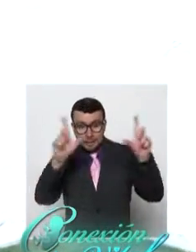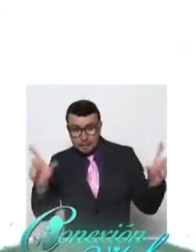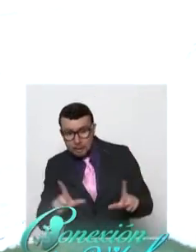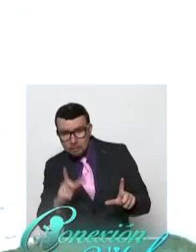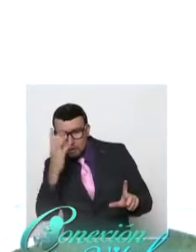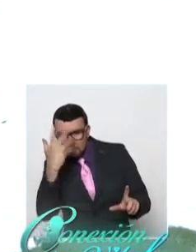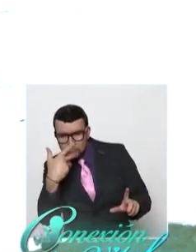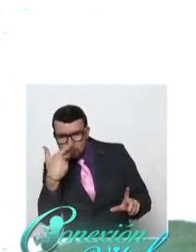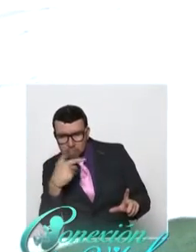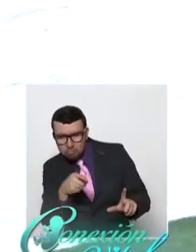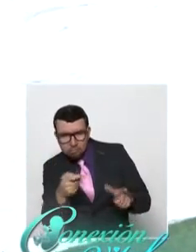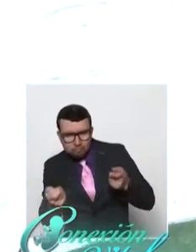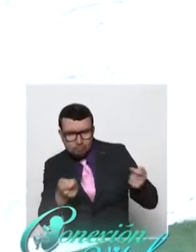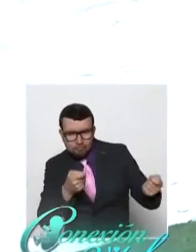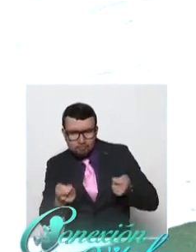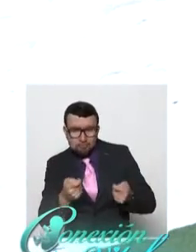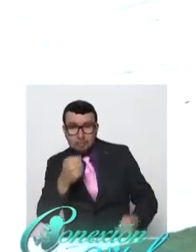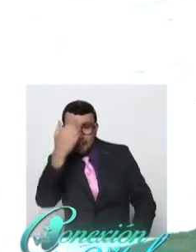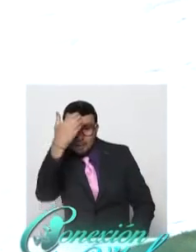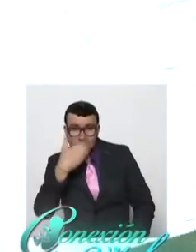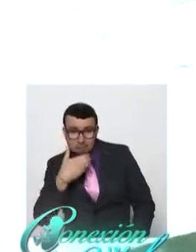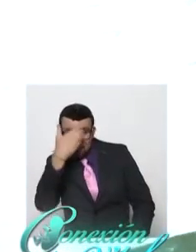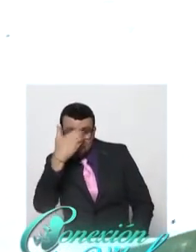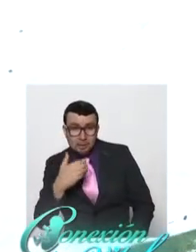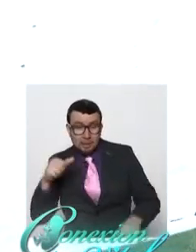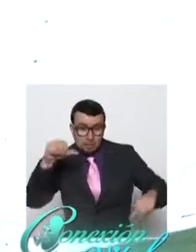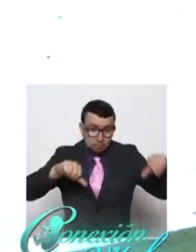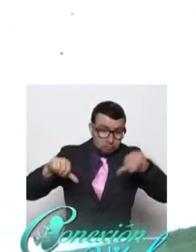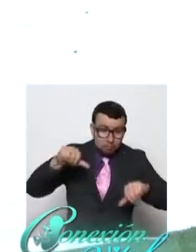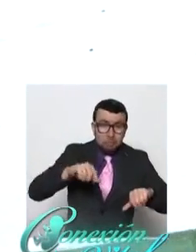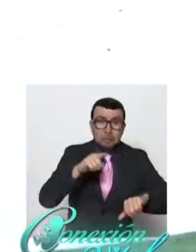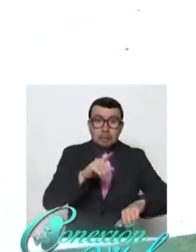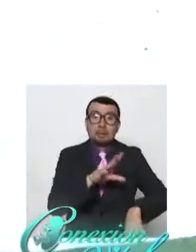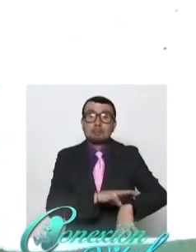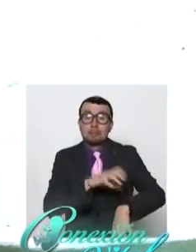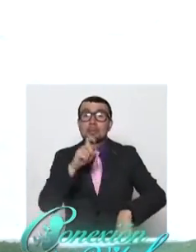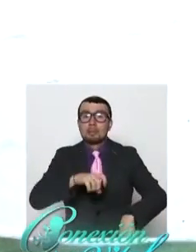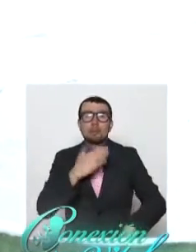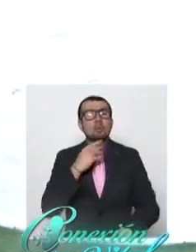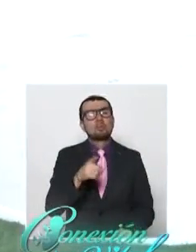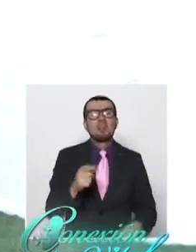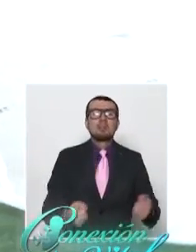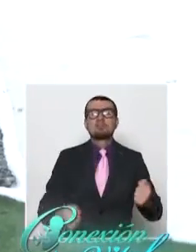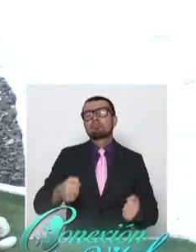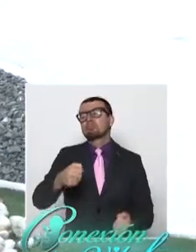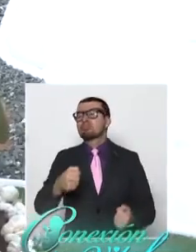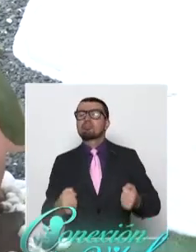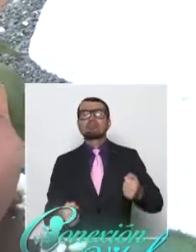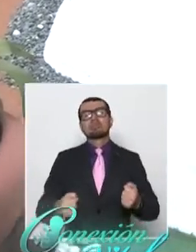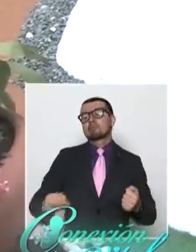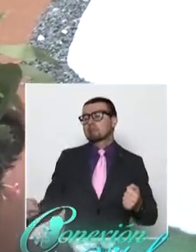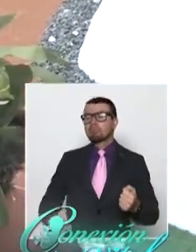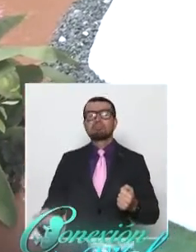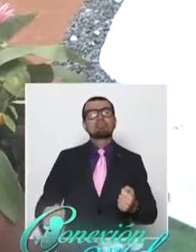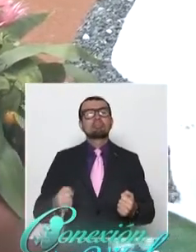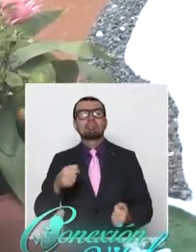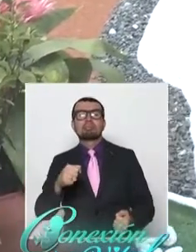laboratorio. Todos los exámenes, yo siempre le digo también a los pacientes, cuando usted va conduciendo su carro, ¿usted lo hace